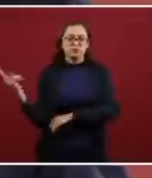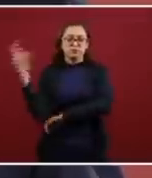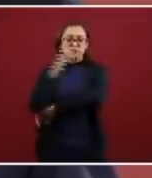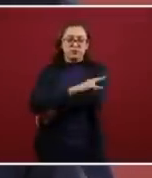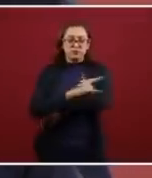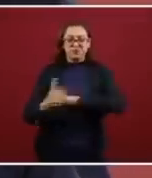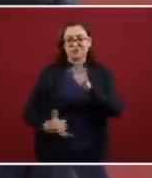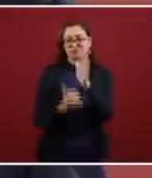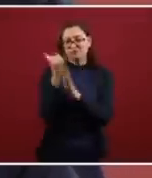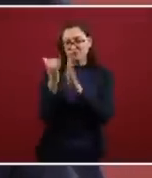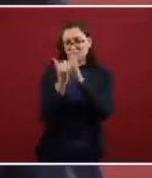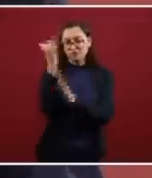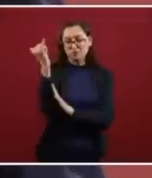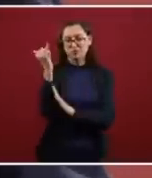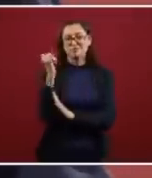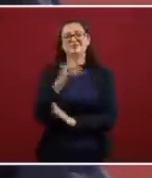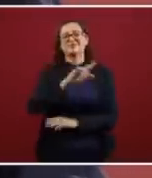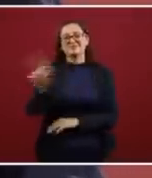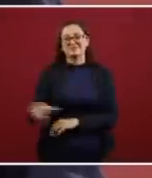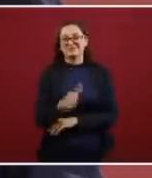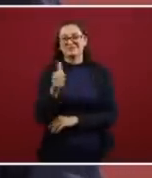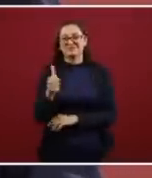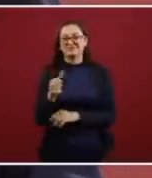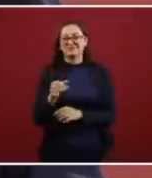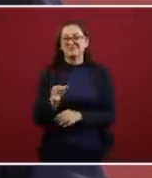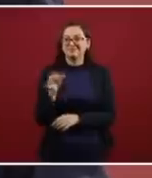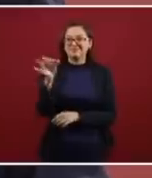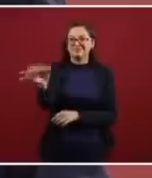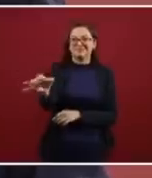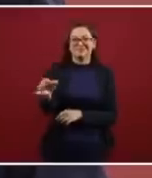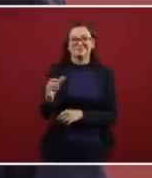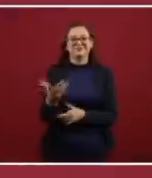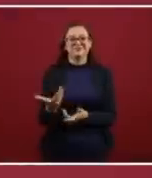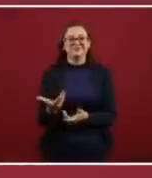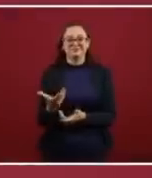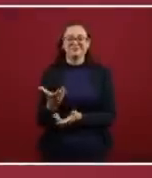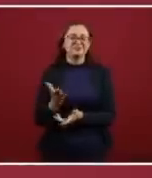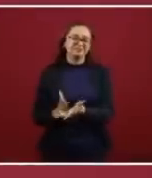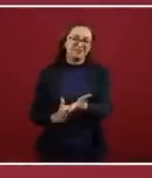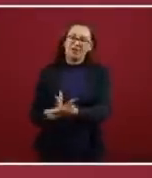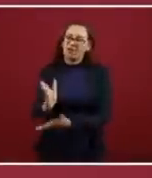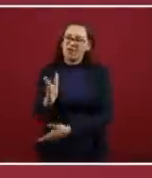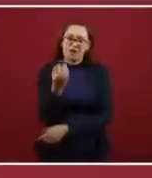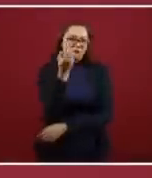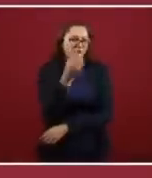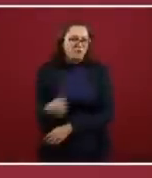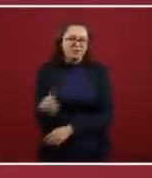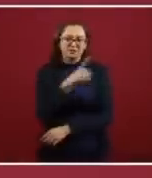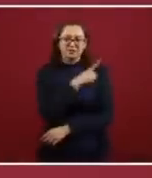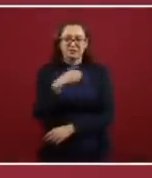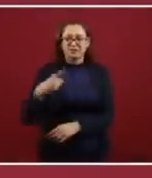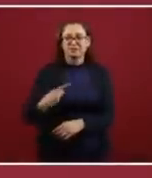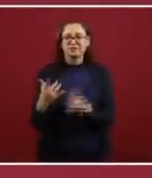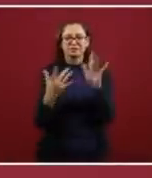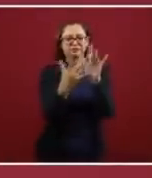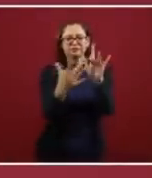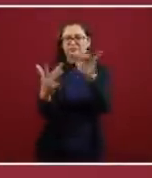aeropuerto y quedar aislado. Tiene que